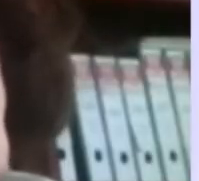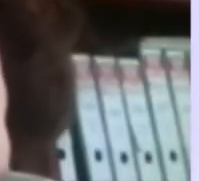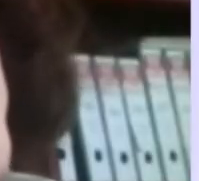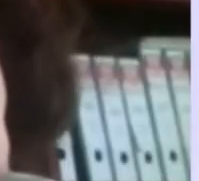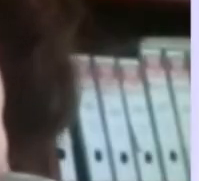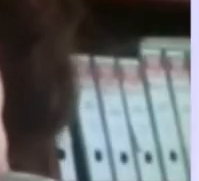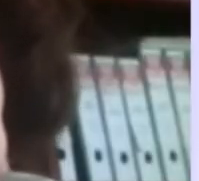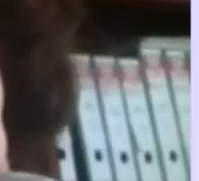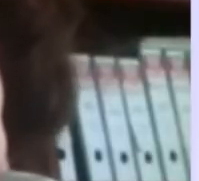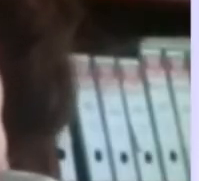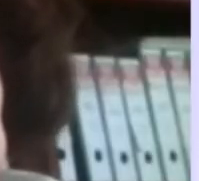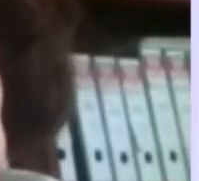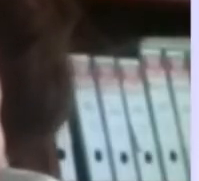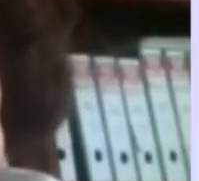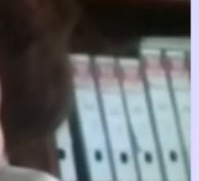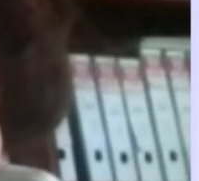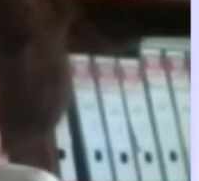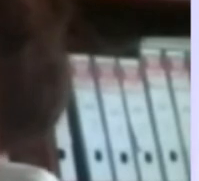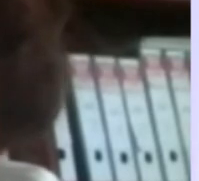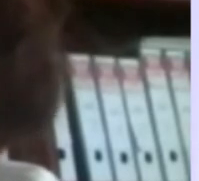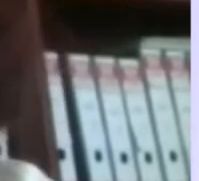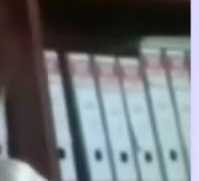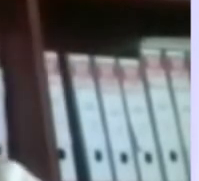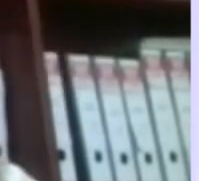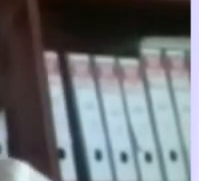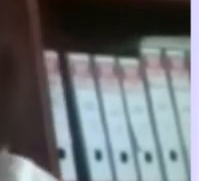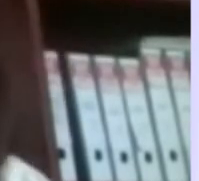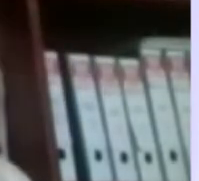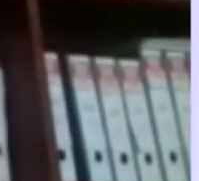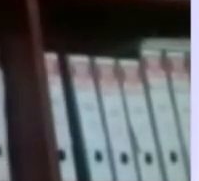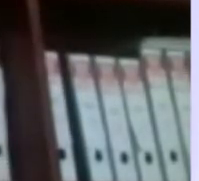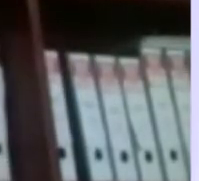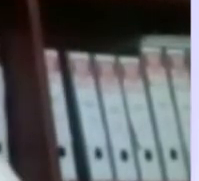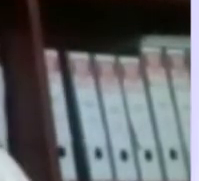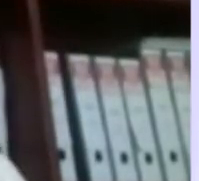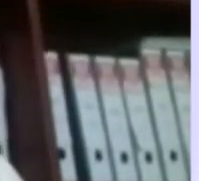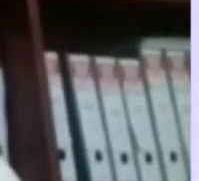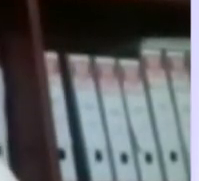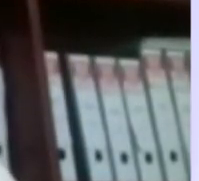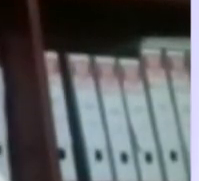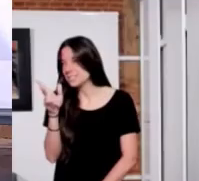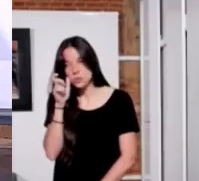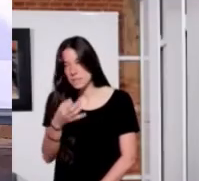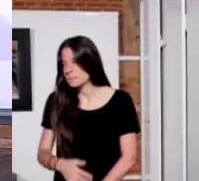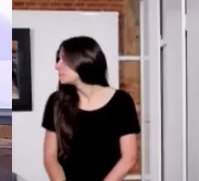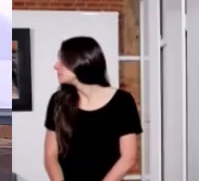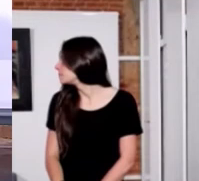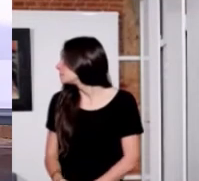Ah, vale. Pues después damos paso a Eularia Más. Te damos la palabra.